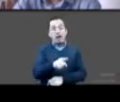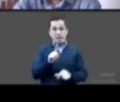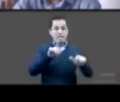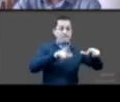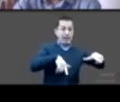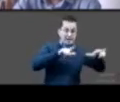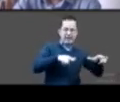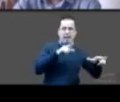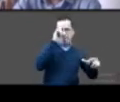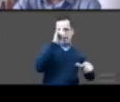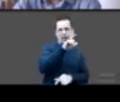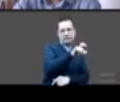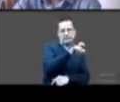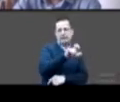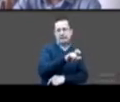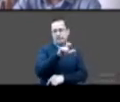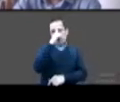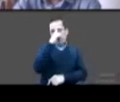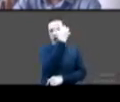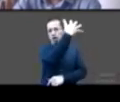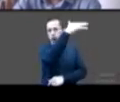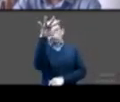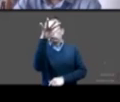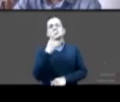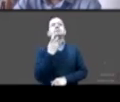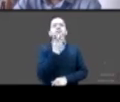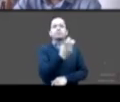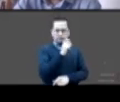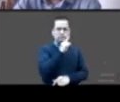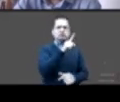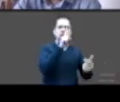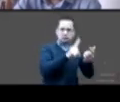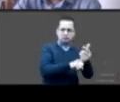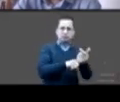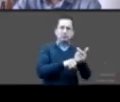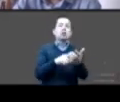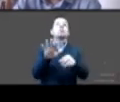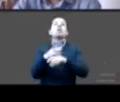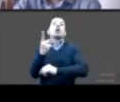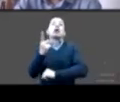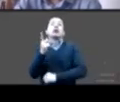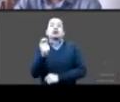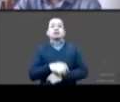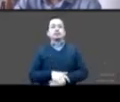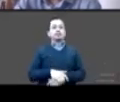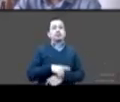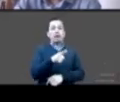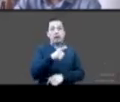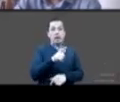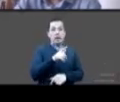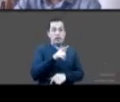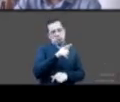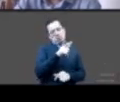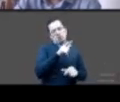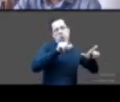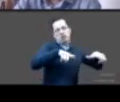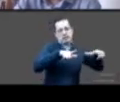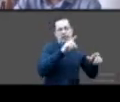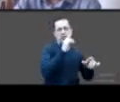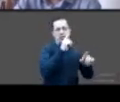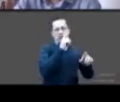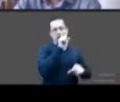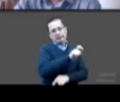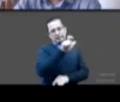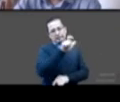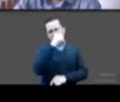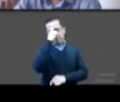como la pornografía de adultos no es no es penada, sino permitida. Entonces, estos sitios de